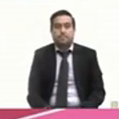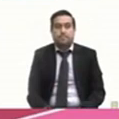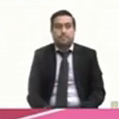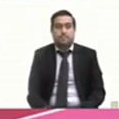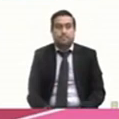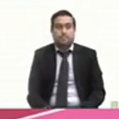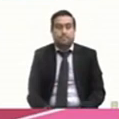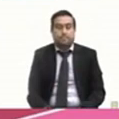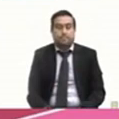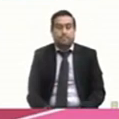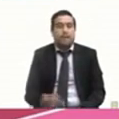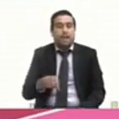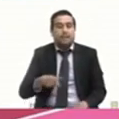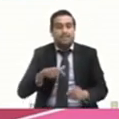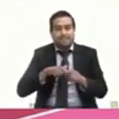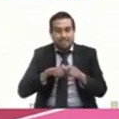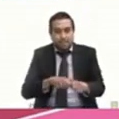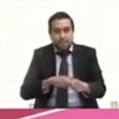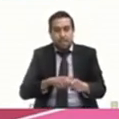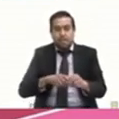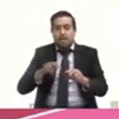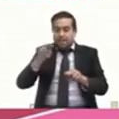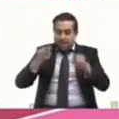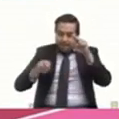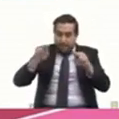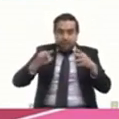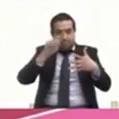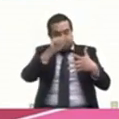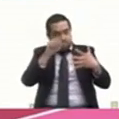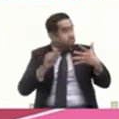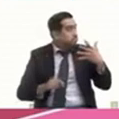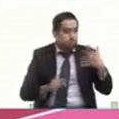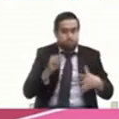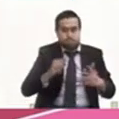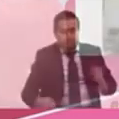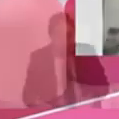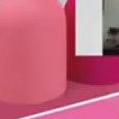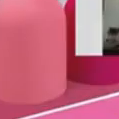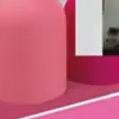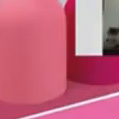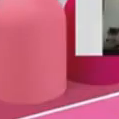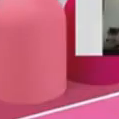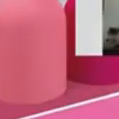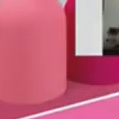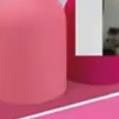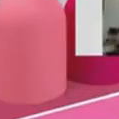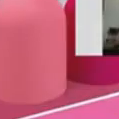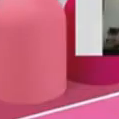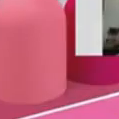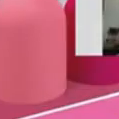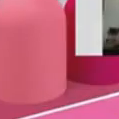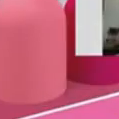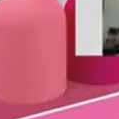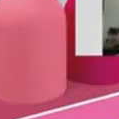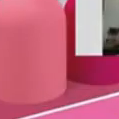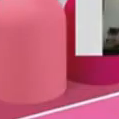Dándole un seguimiento a las estadísticas de nuestra Secretaría del Estado de Salud,